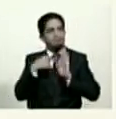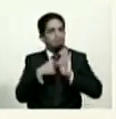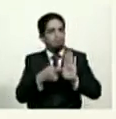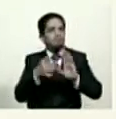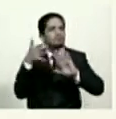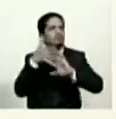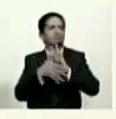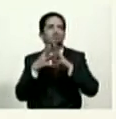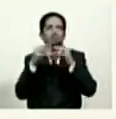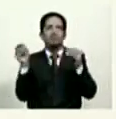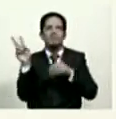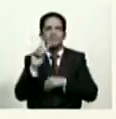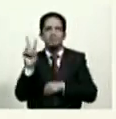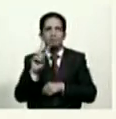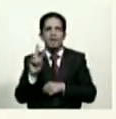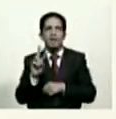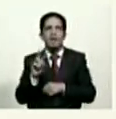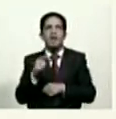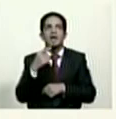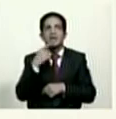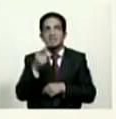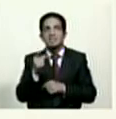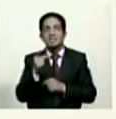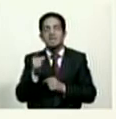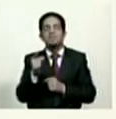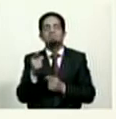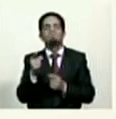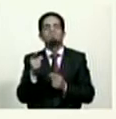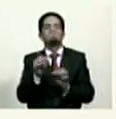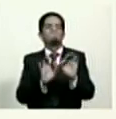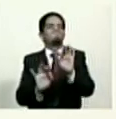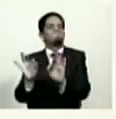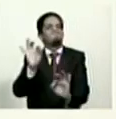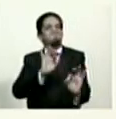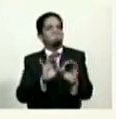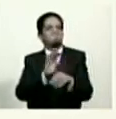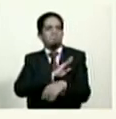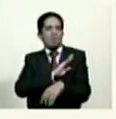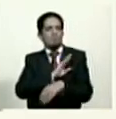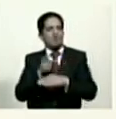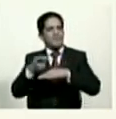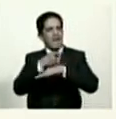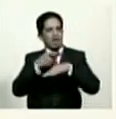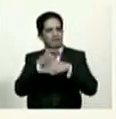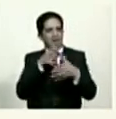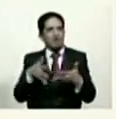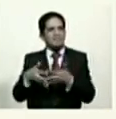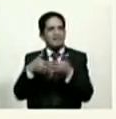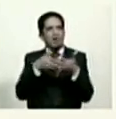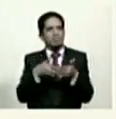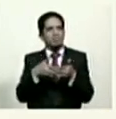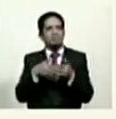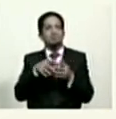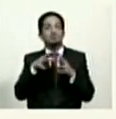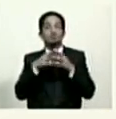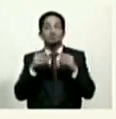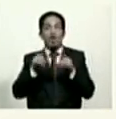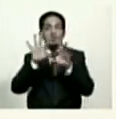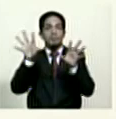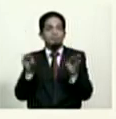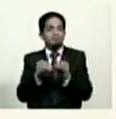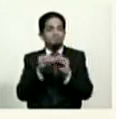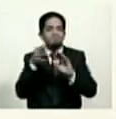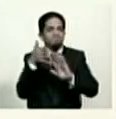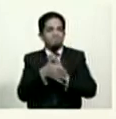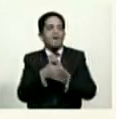en Venezuela y lo calificaba como un show por parte del gobierno norteamericano. Todo esto lo hicieron en el marco de la